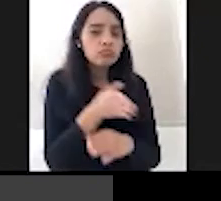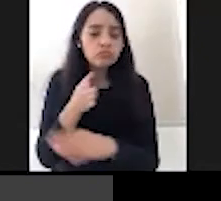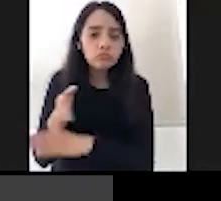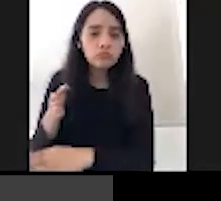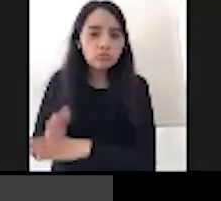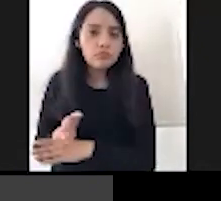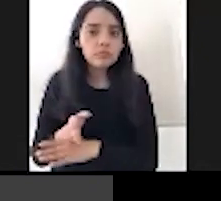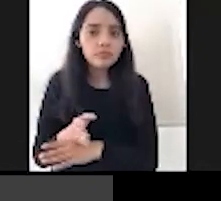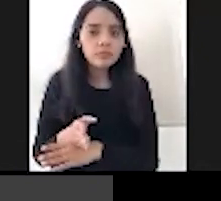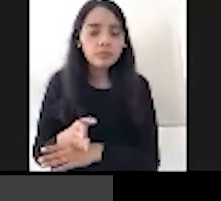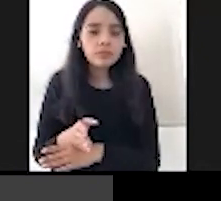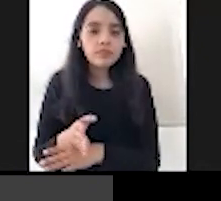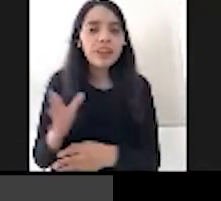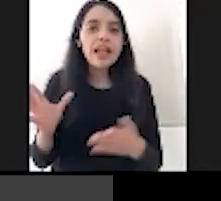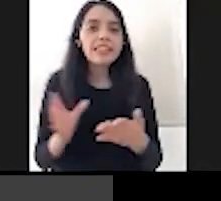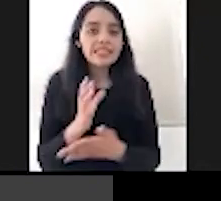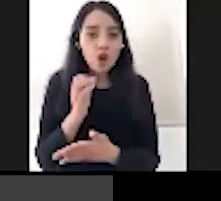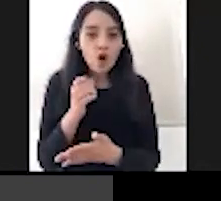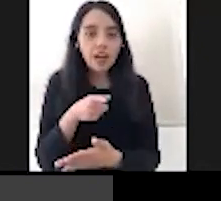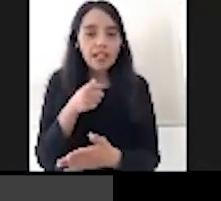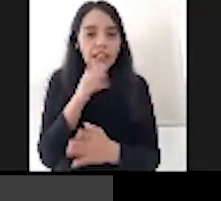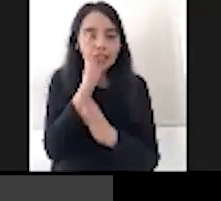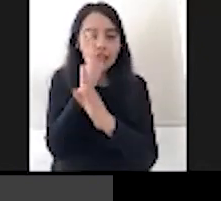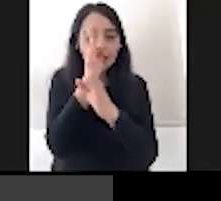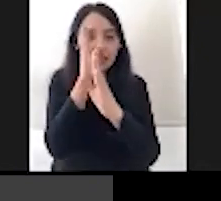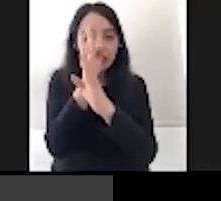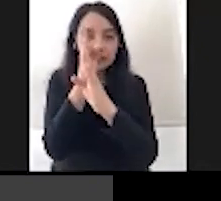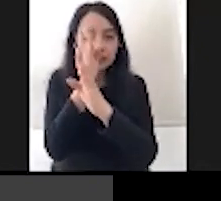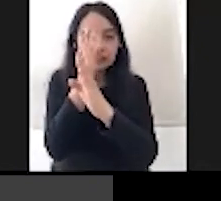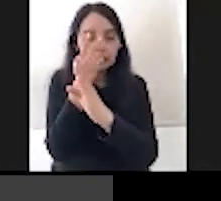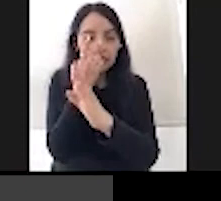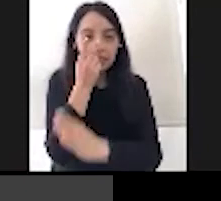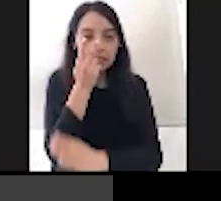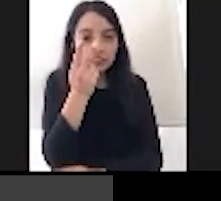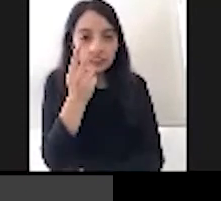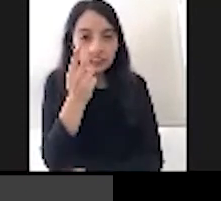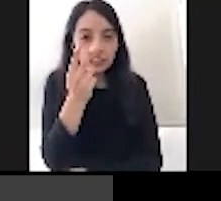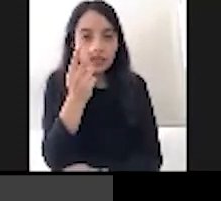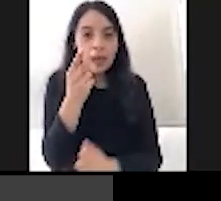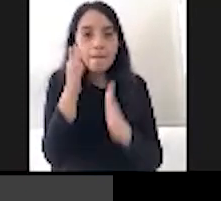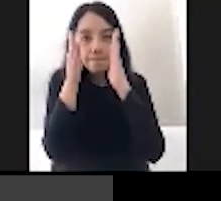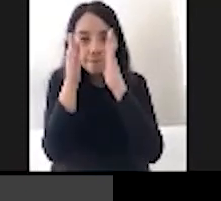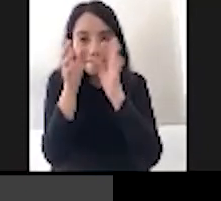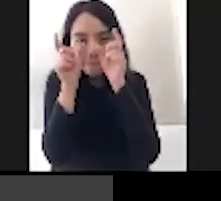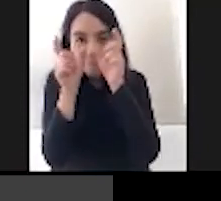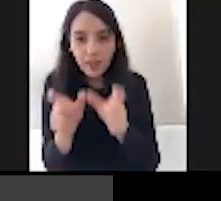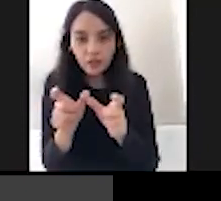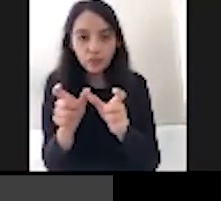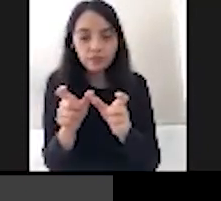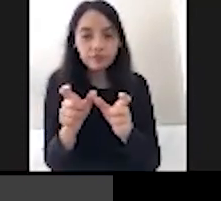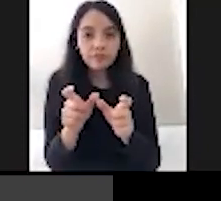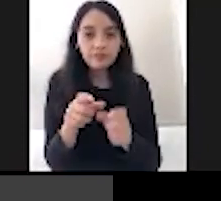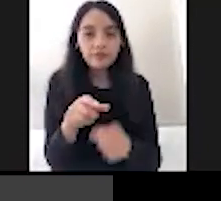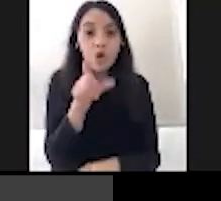literatura, se logra que esta área de fijación, como se ve a la derecha, disminuya muchísimo. Entonces una persona que tenía una alta